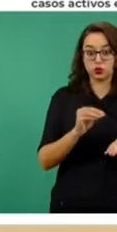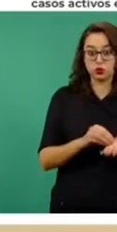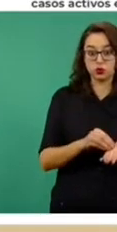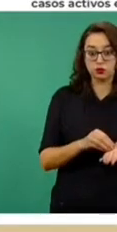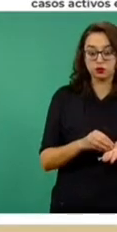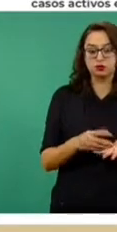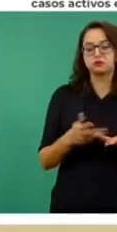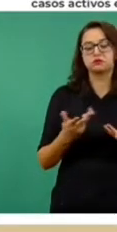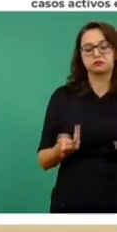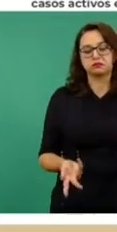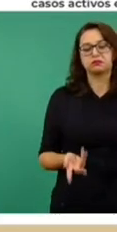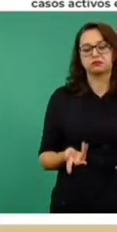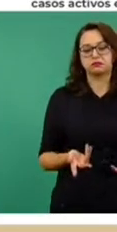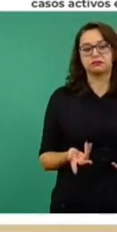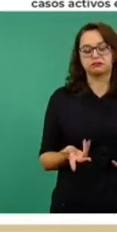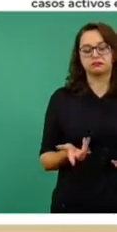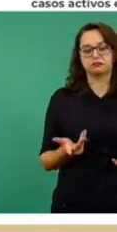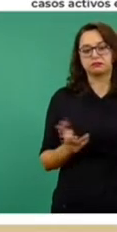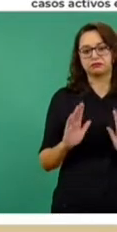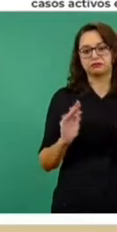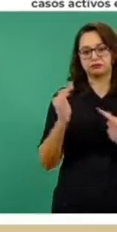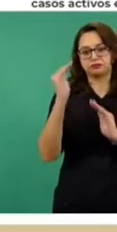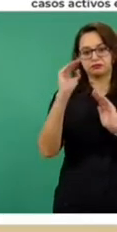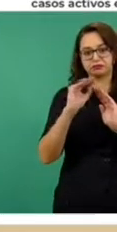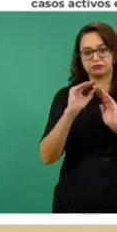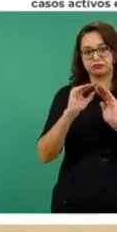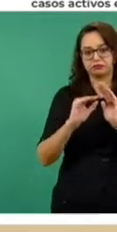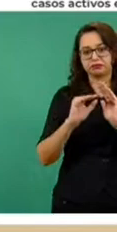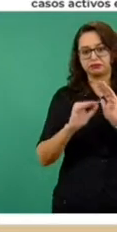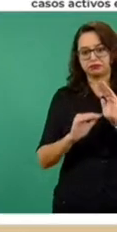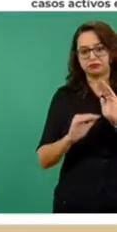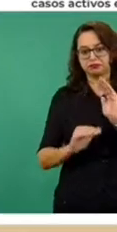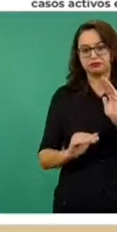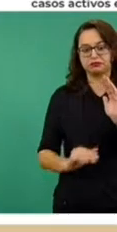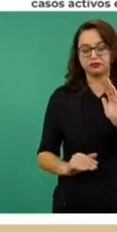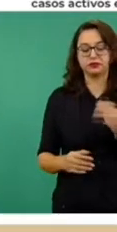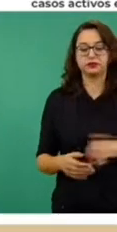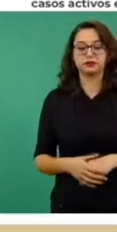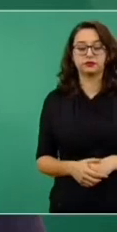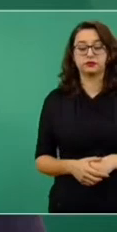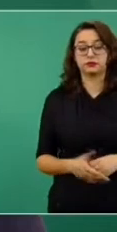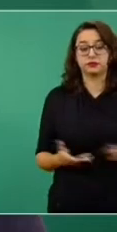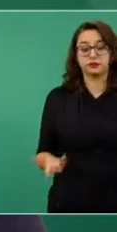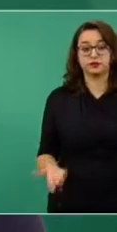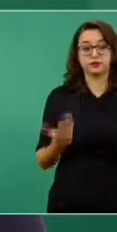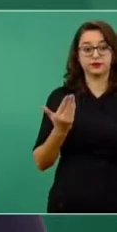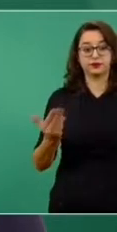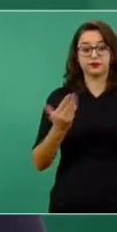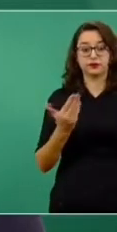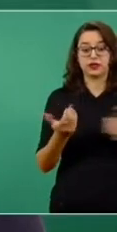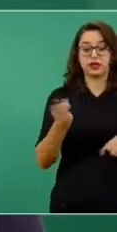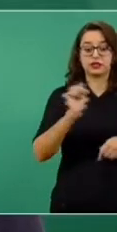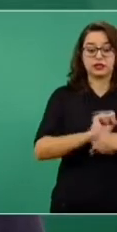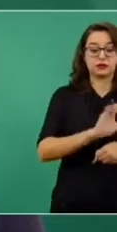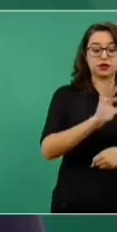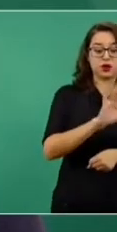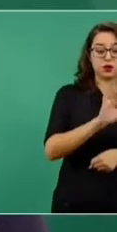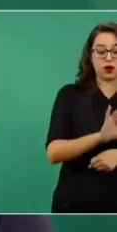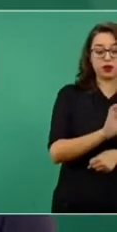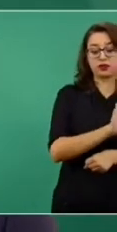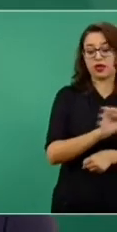cada una de las semanas se ha mantenido en cantidades importantes en la más reciente que es la comparación entre la semana 40 y la